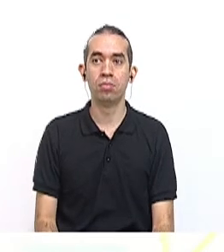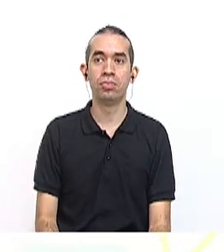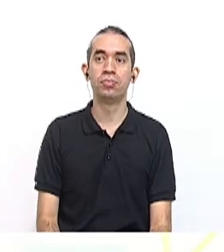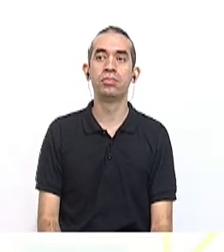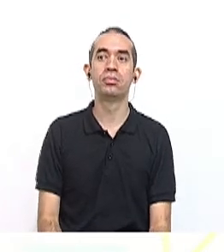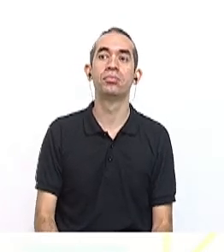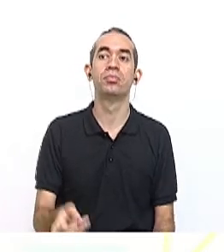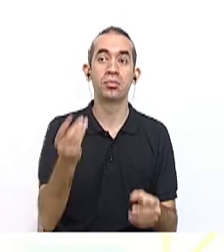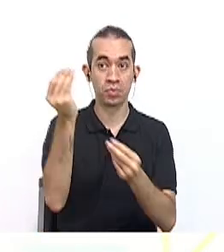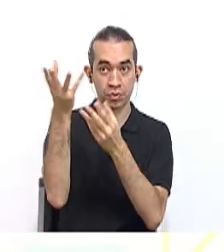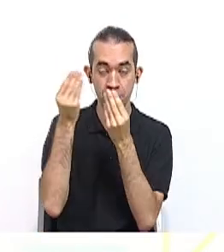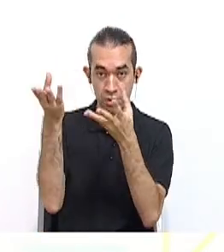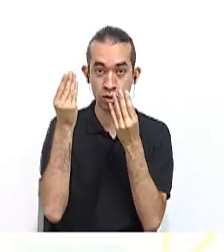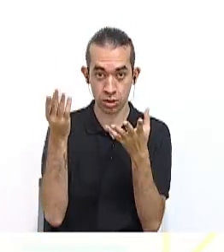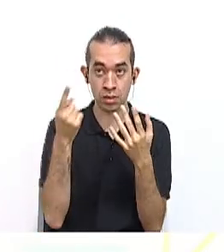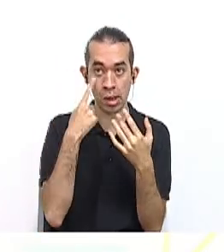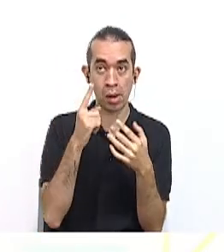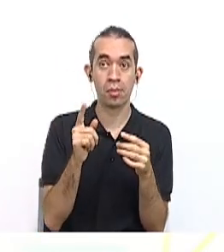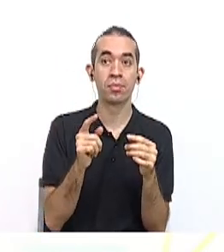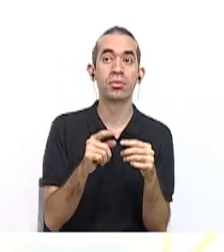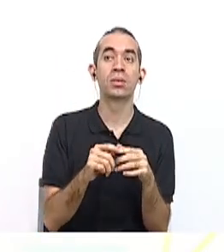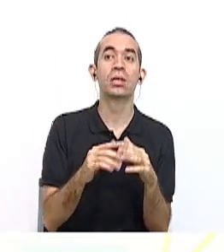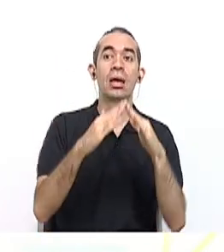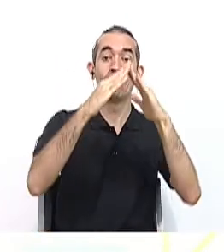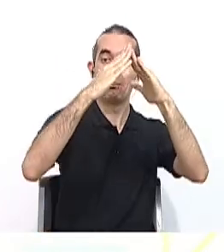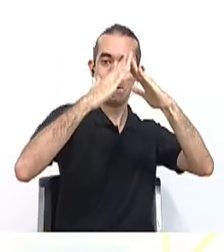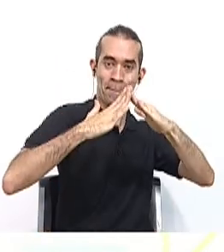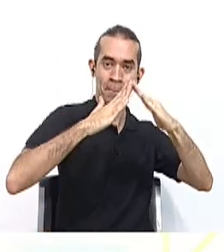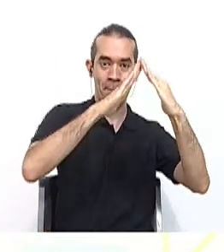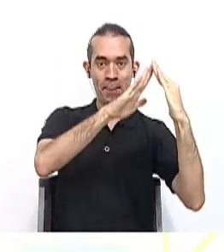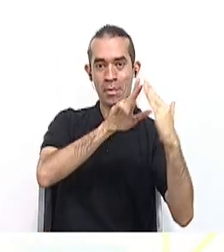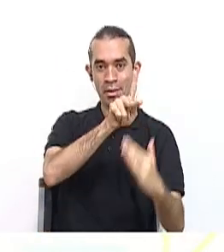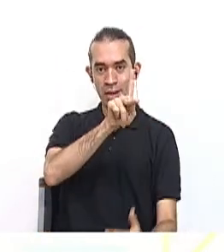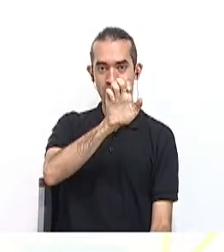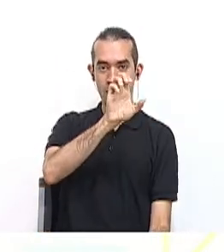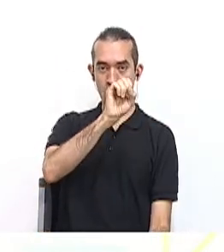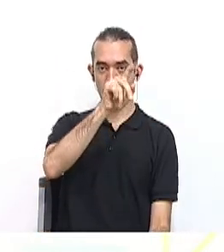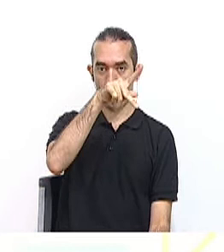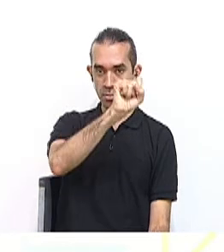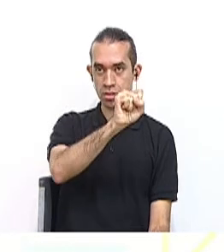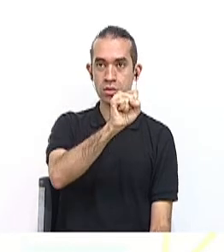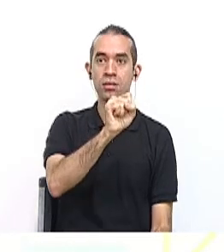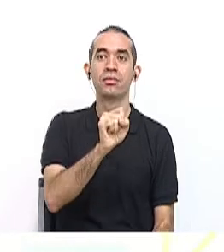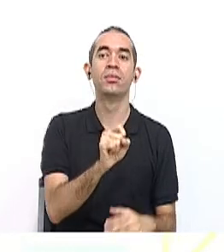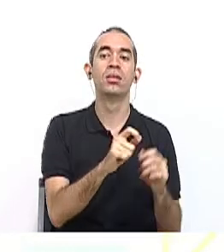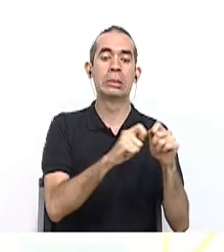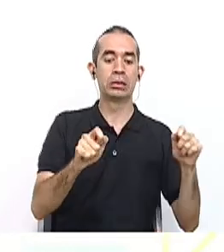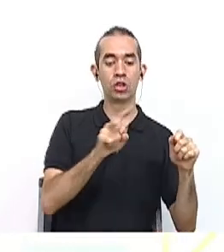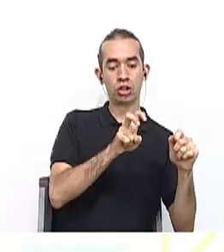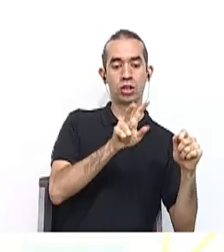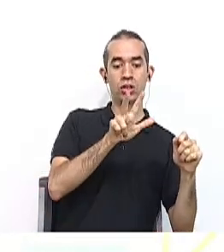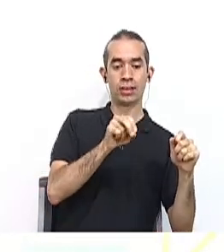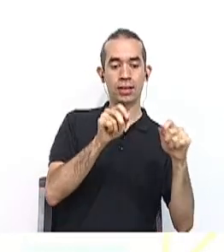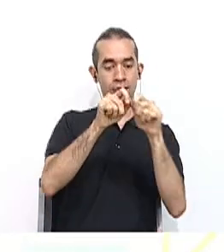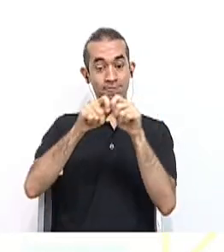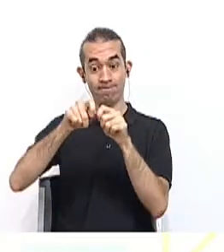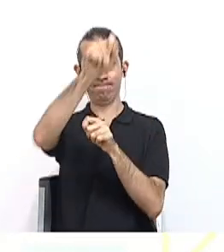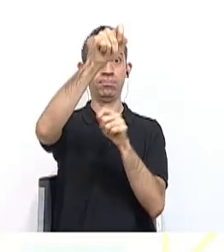los datos. En la pirámide de Keops nos dicen que la base mide 230 y que los aristas